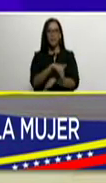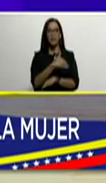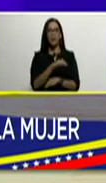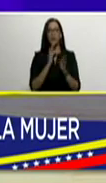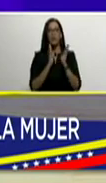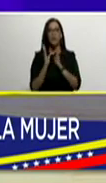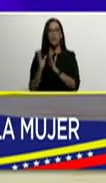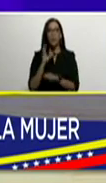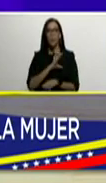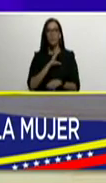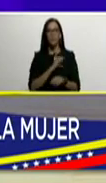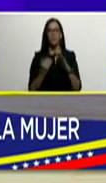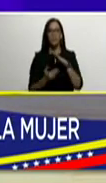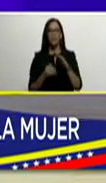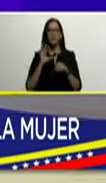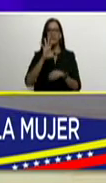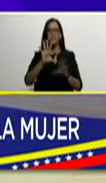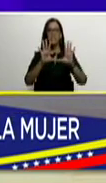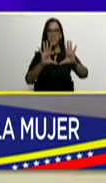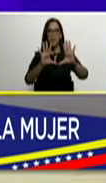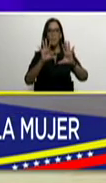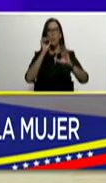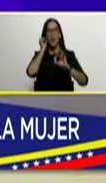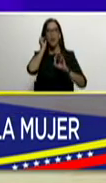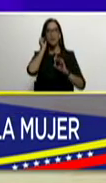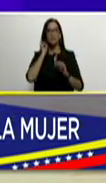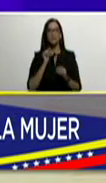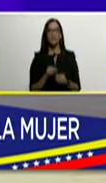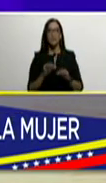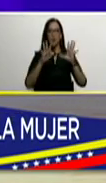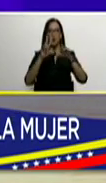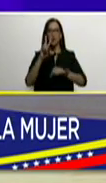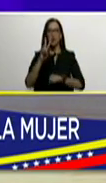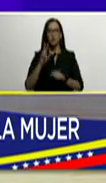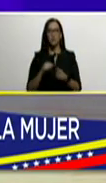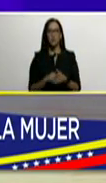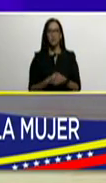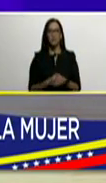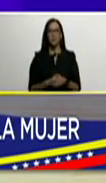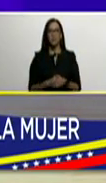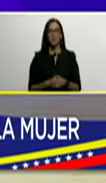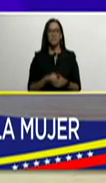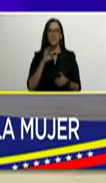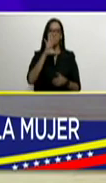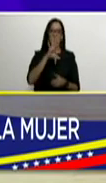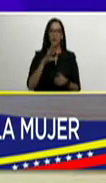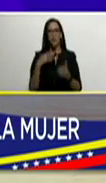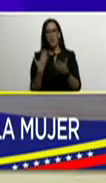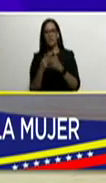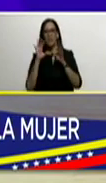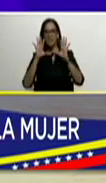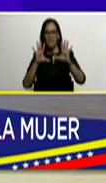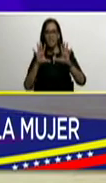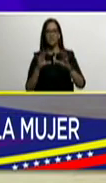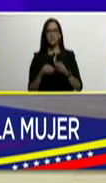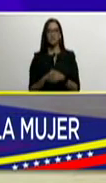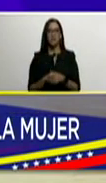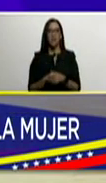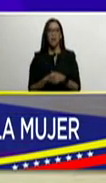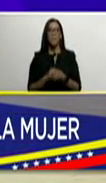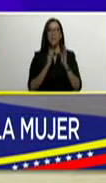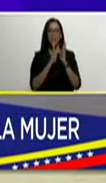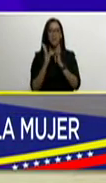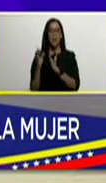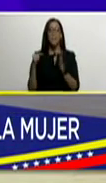organicé un comité de base con 10 mujeres, con 12. De 5 a 10 es el promedio para